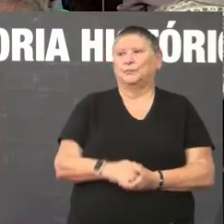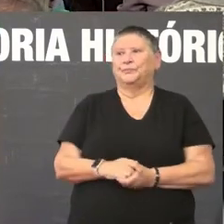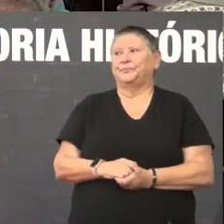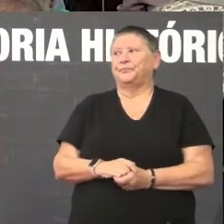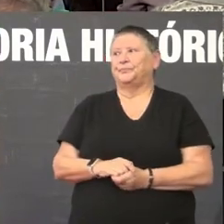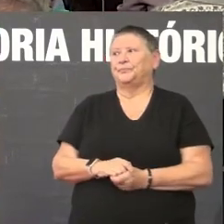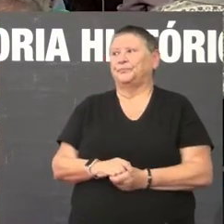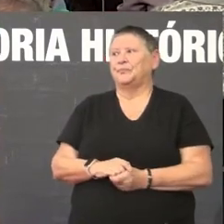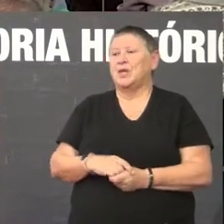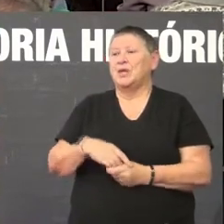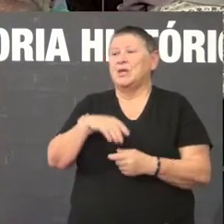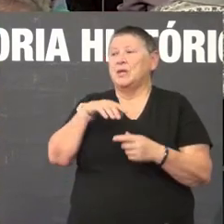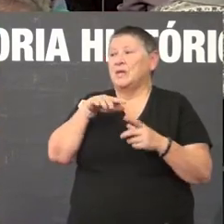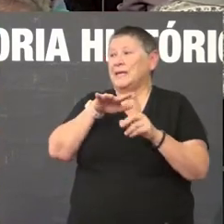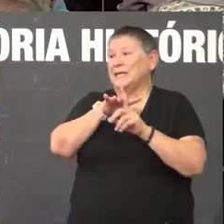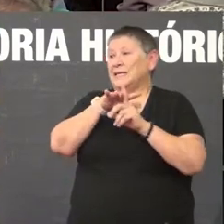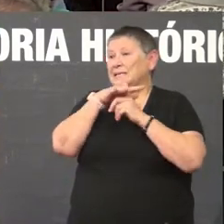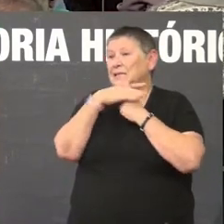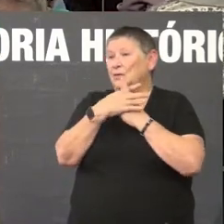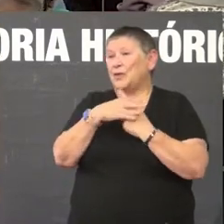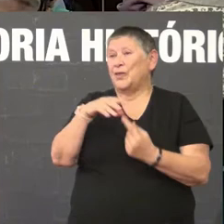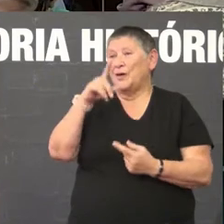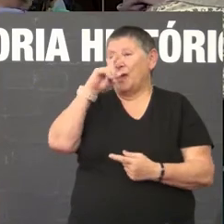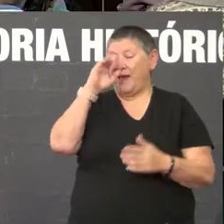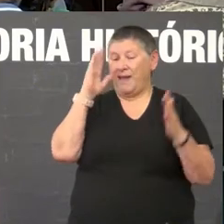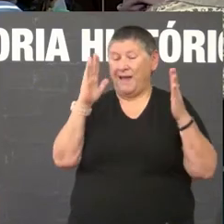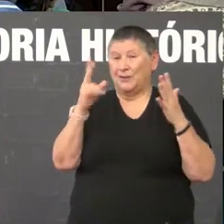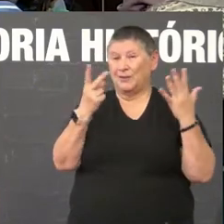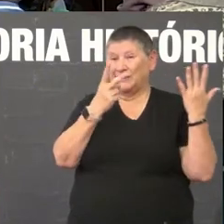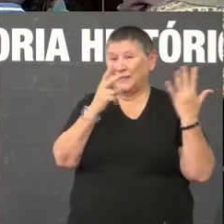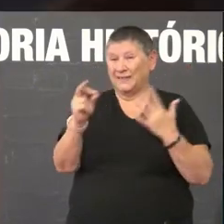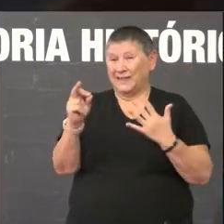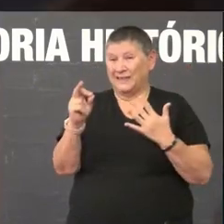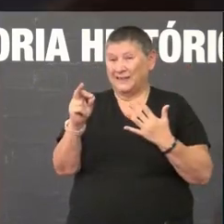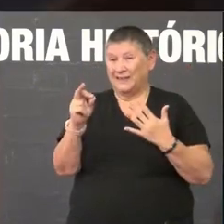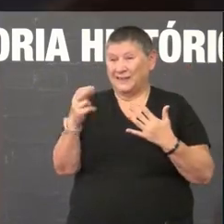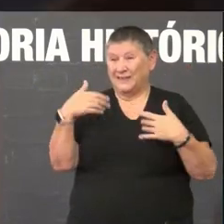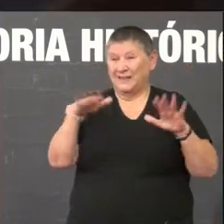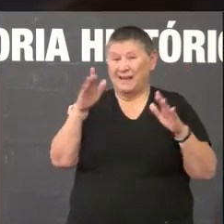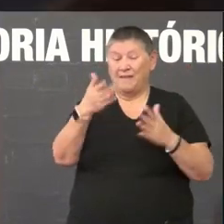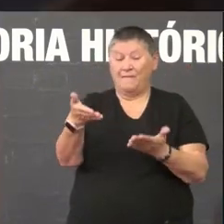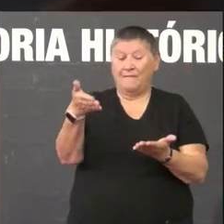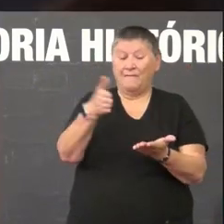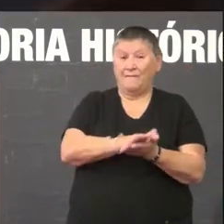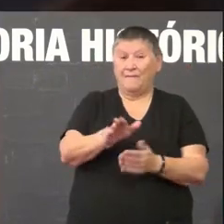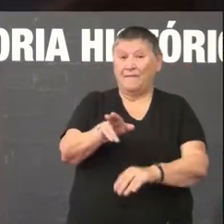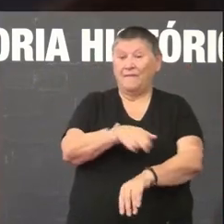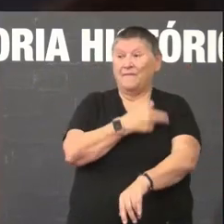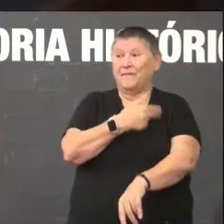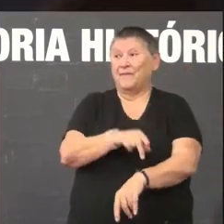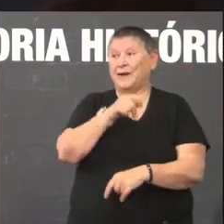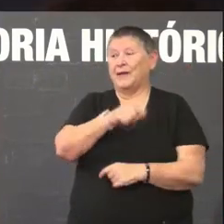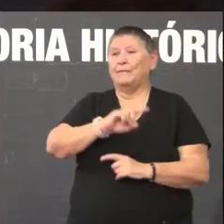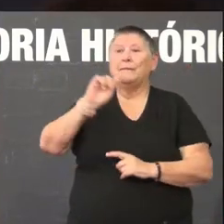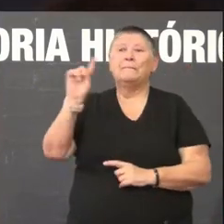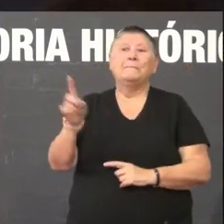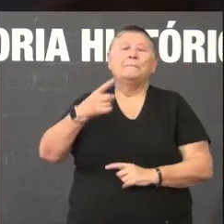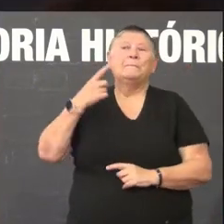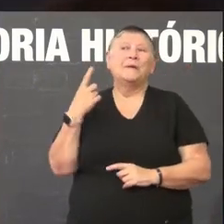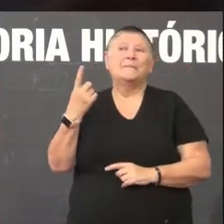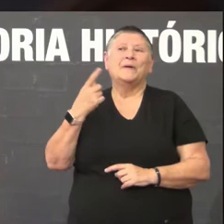Como está a situación nos anos 70, a morte de Franco? Ben, a morte de Franco, primeiro, non